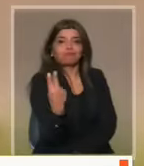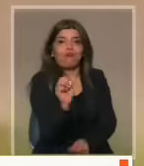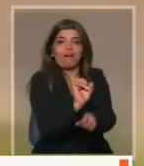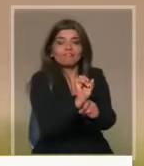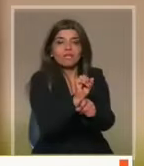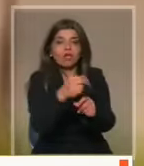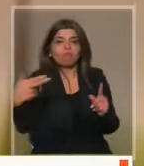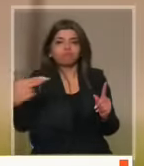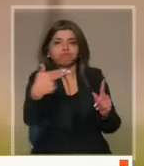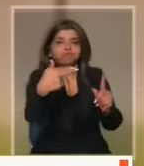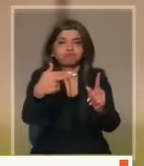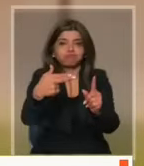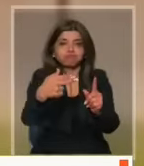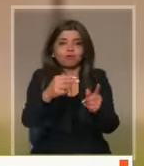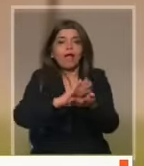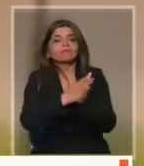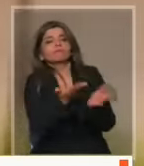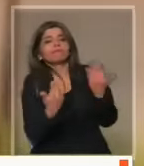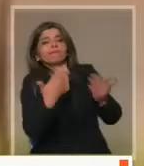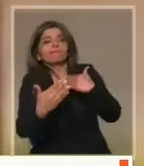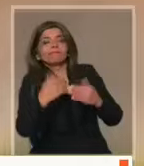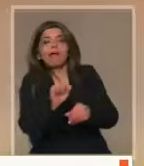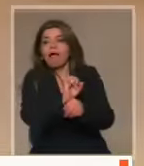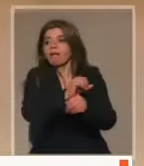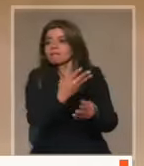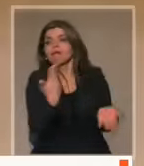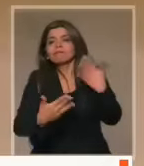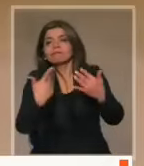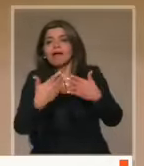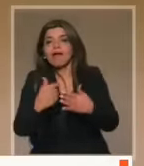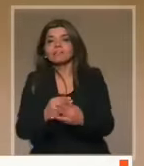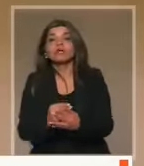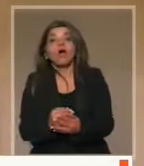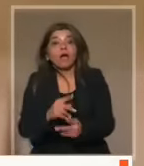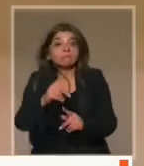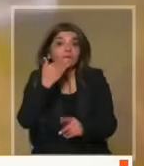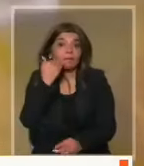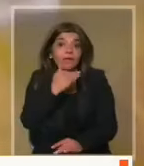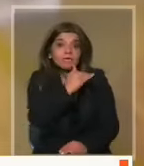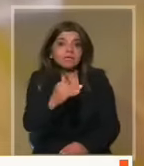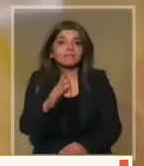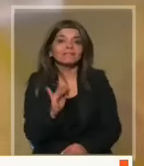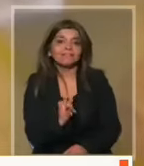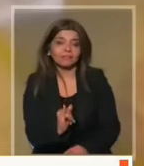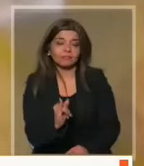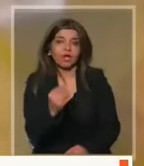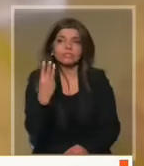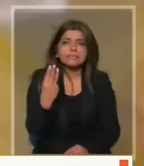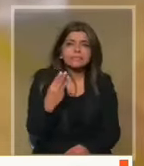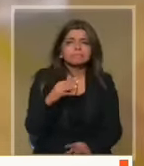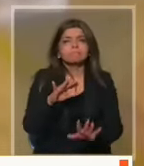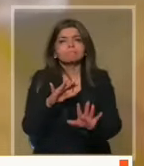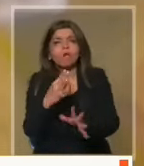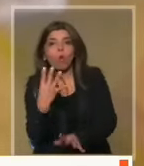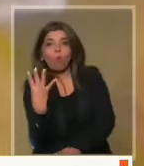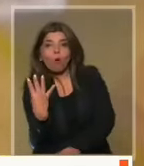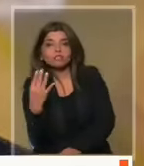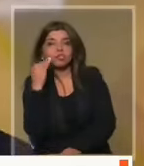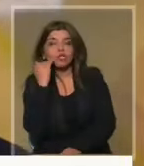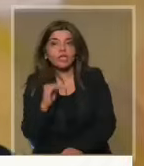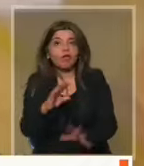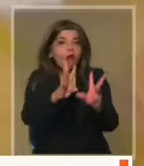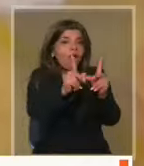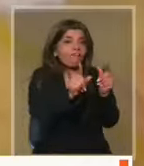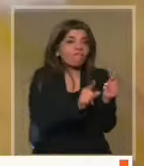de pistola sacaron a todos quienes iban al interior, incluyendo niños. Como 3-4 niños, era una familia como que venían